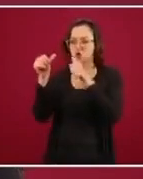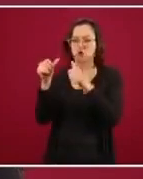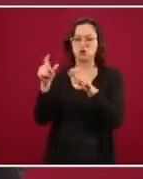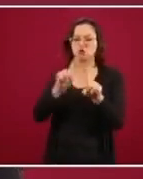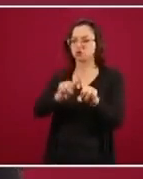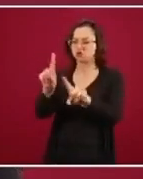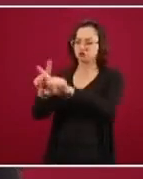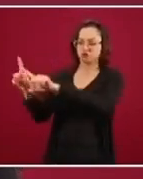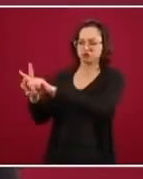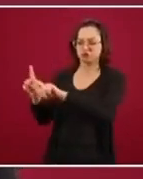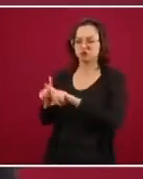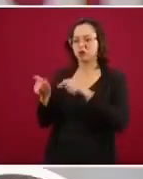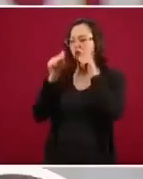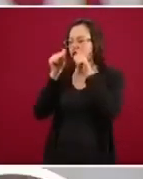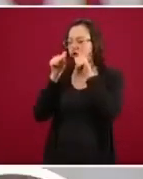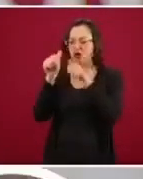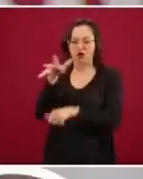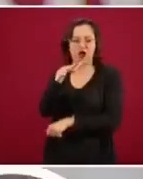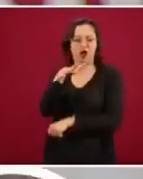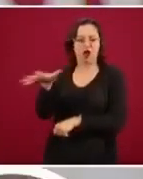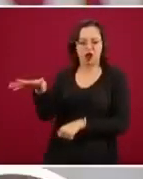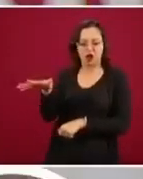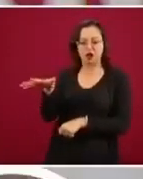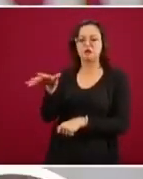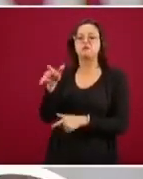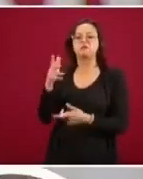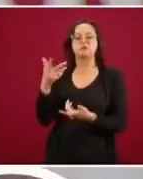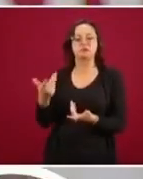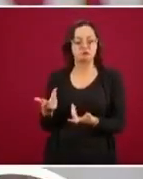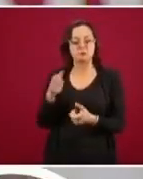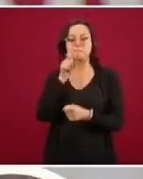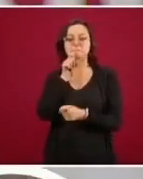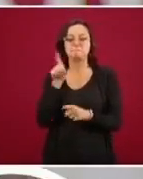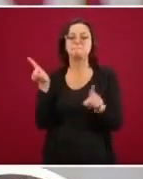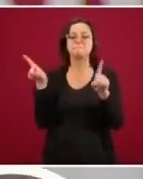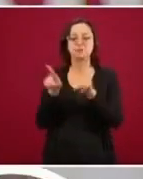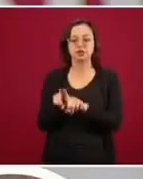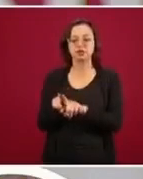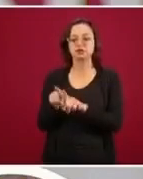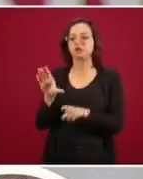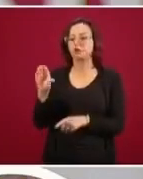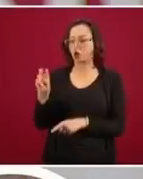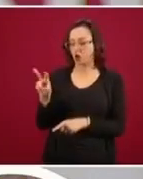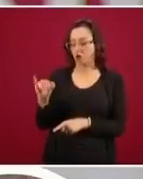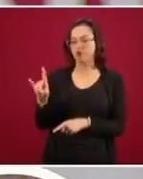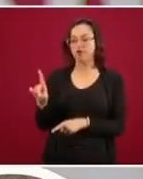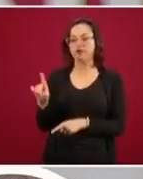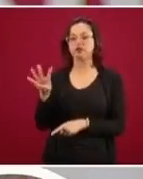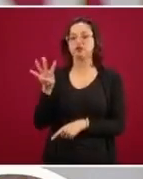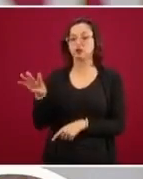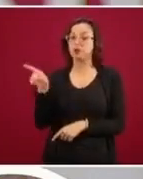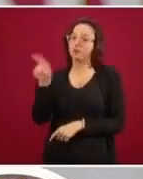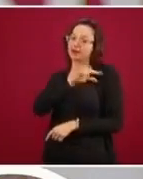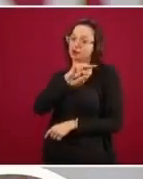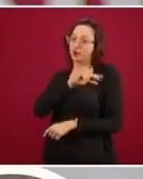de padecimientos incluyendo todos los relacionados con kobe 19